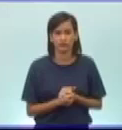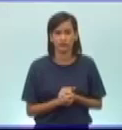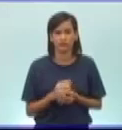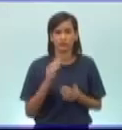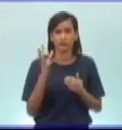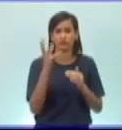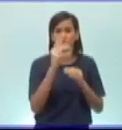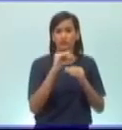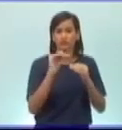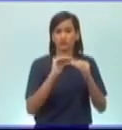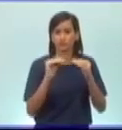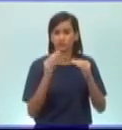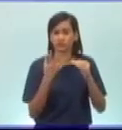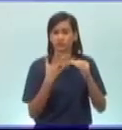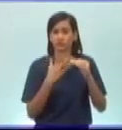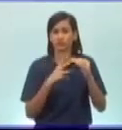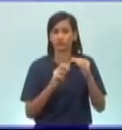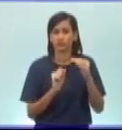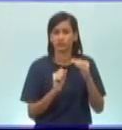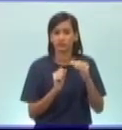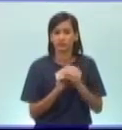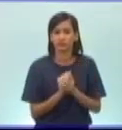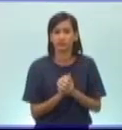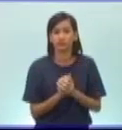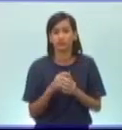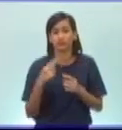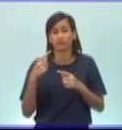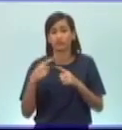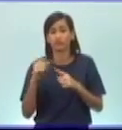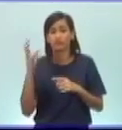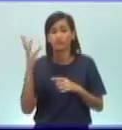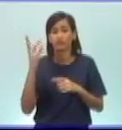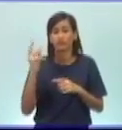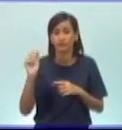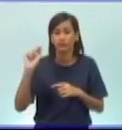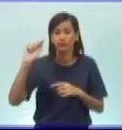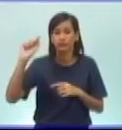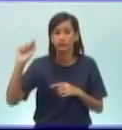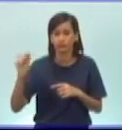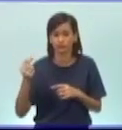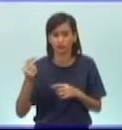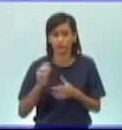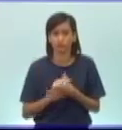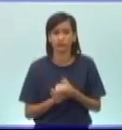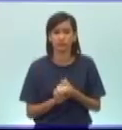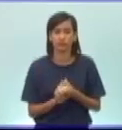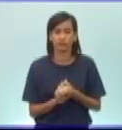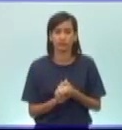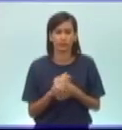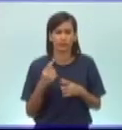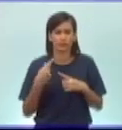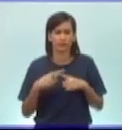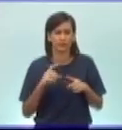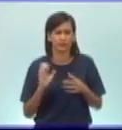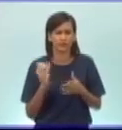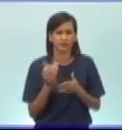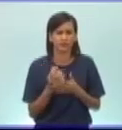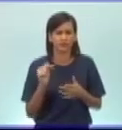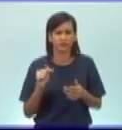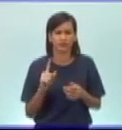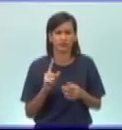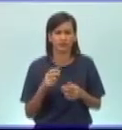fracciones y expresiones decimales. Aunque en la clase de hoy no vamos a multiplicar ni a dividir con fracciones